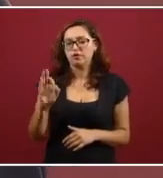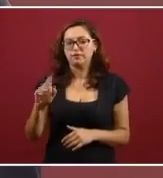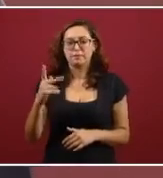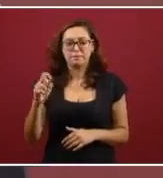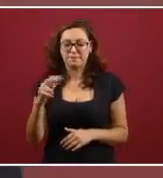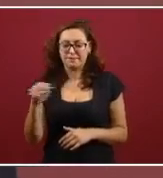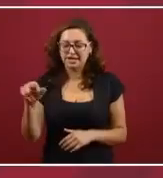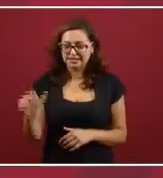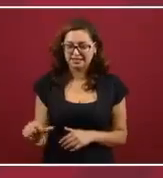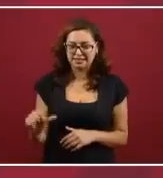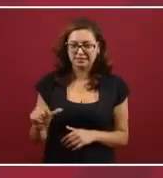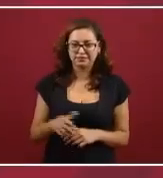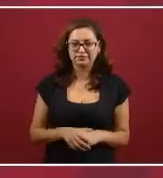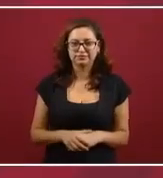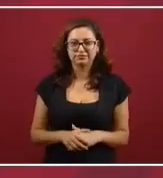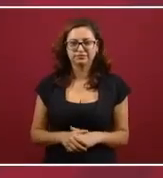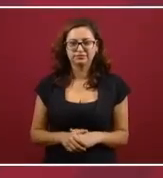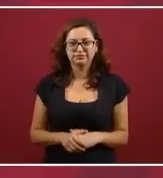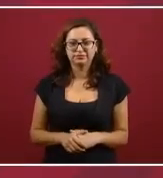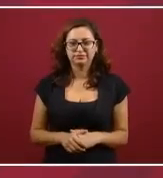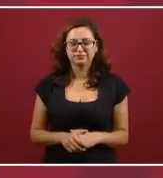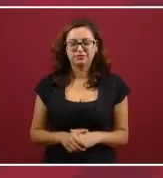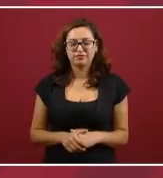que tenía